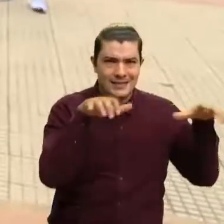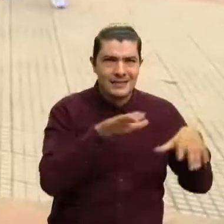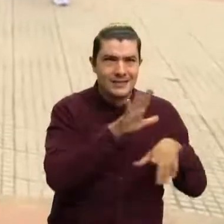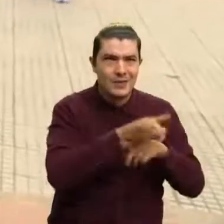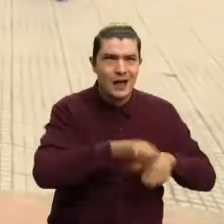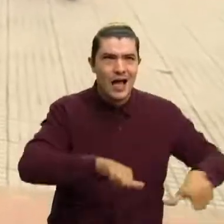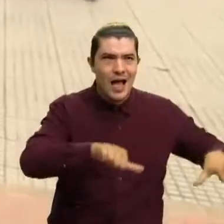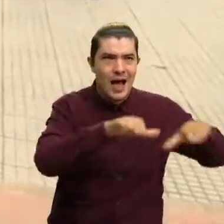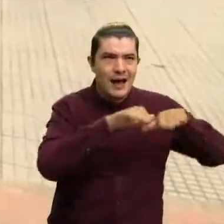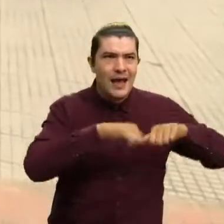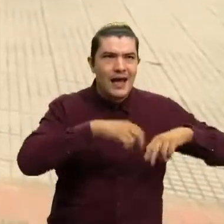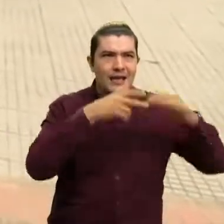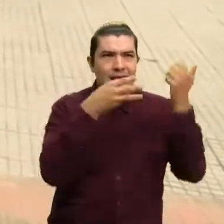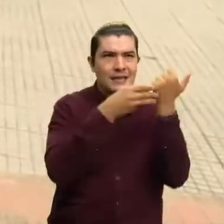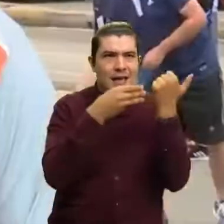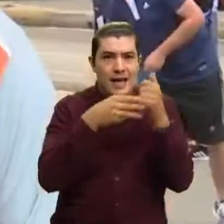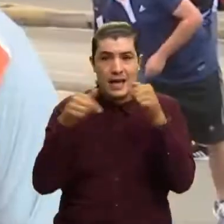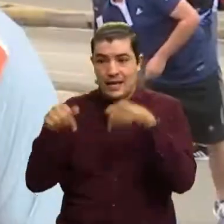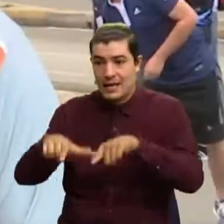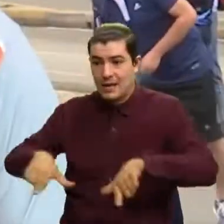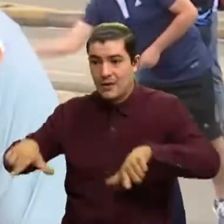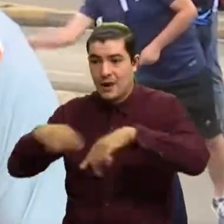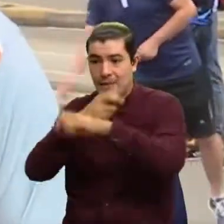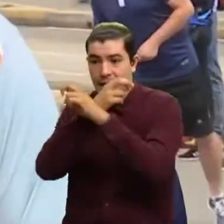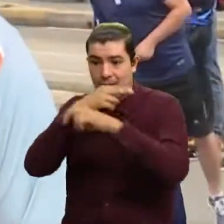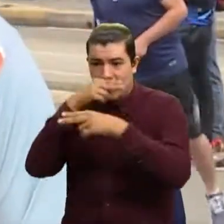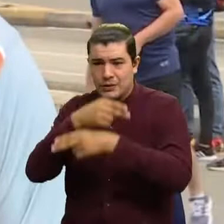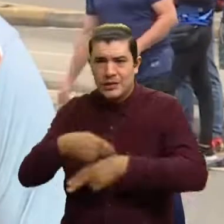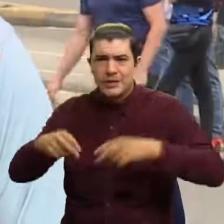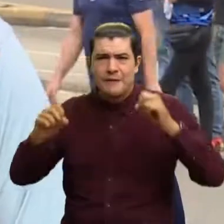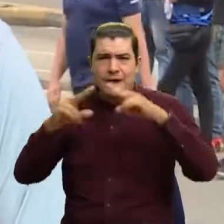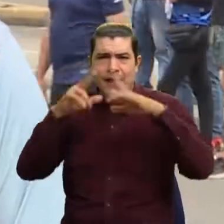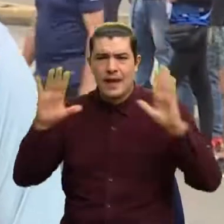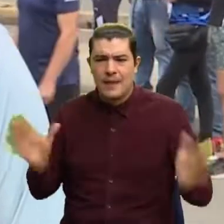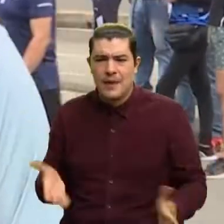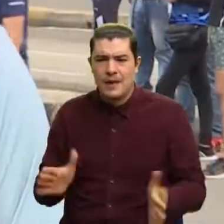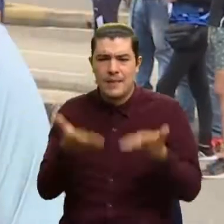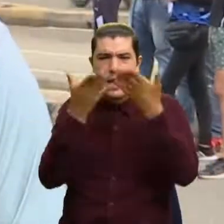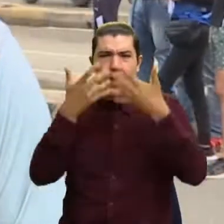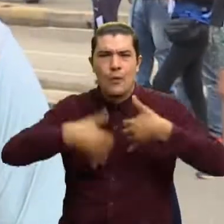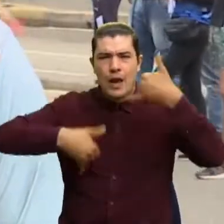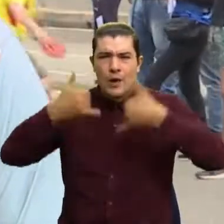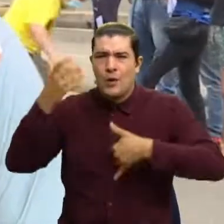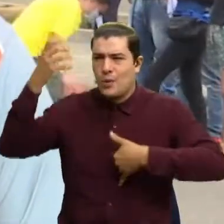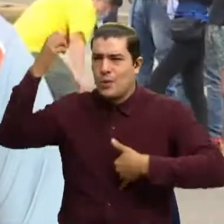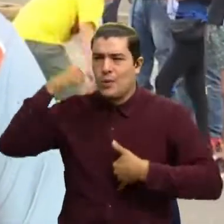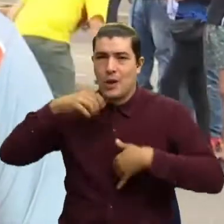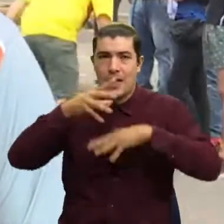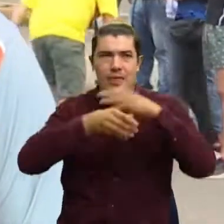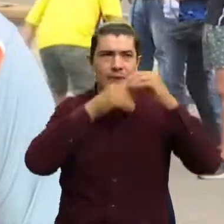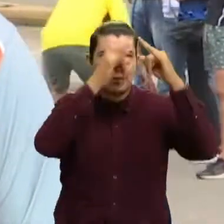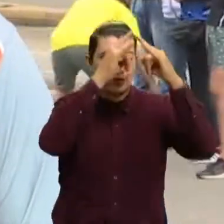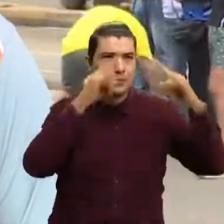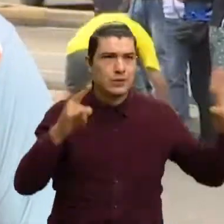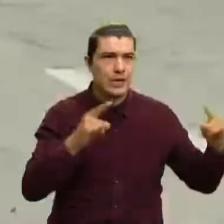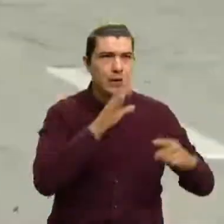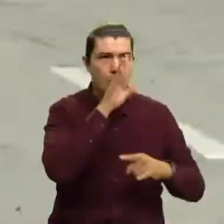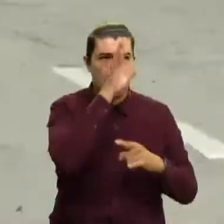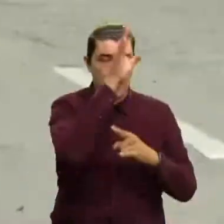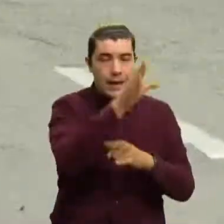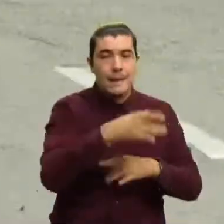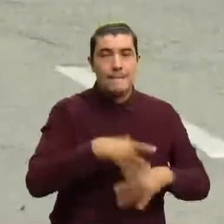en el Parque de los Niños tenemos el Punto Joven, donde hay una feria de emprendimiento, los juegos tradicionales, la carpa de hábitos y estilos de vida